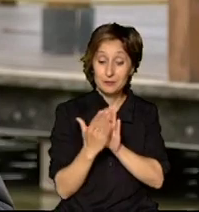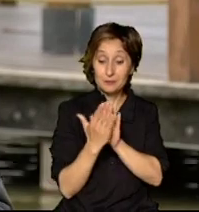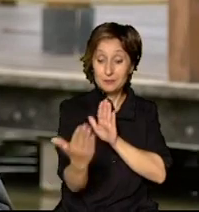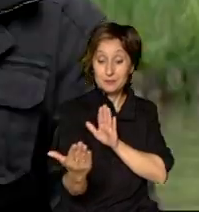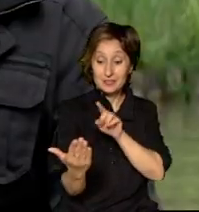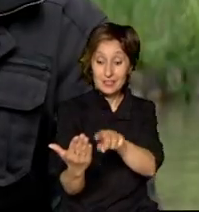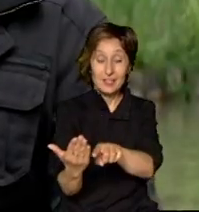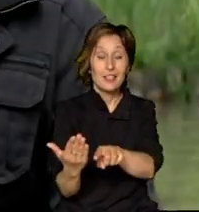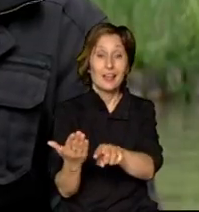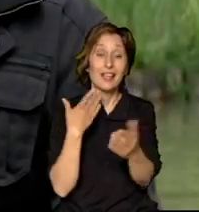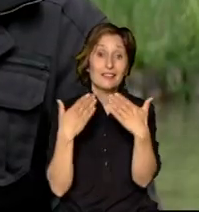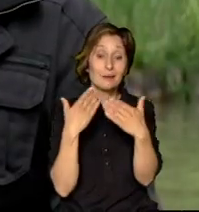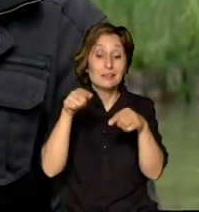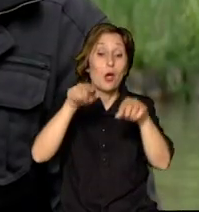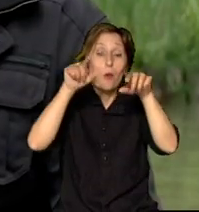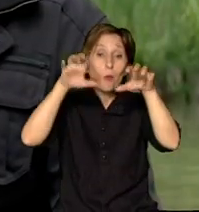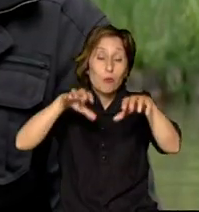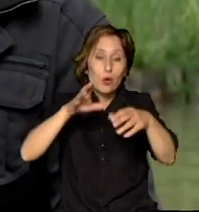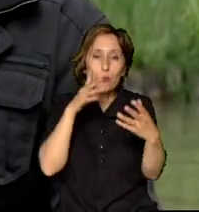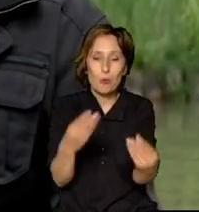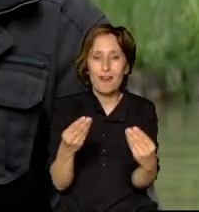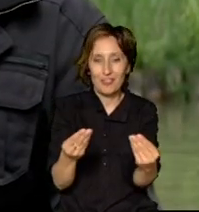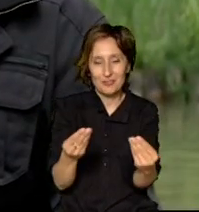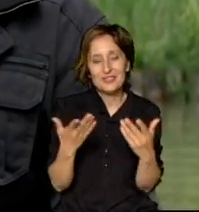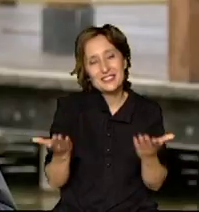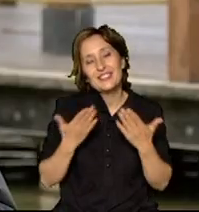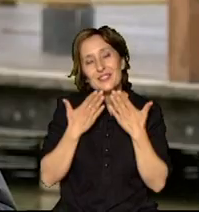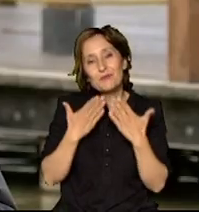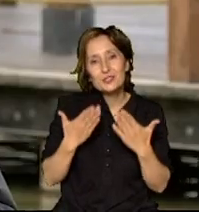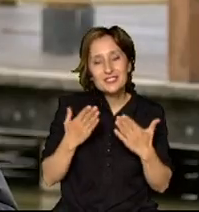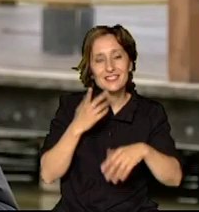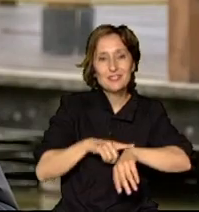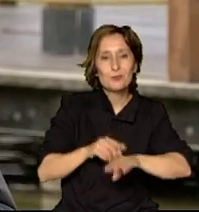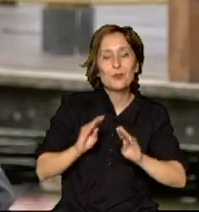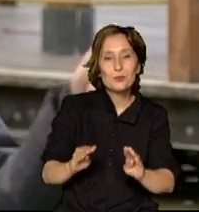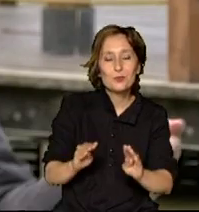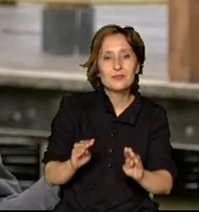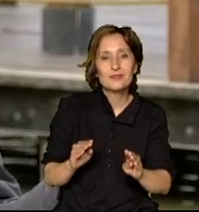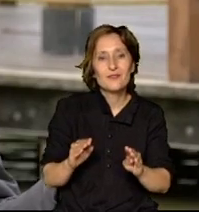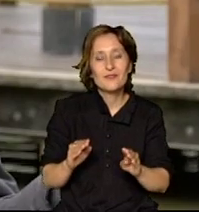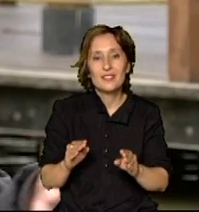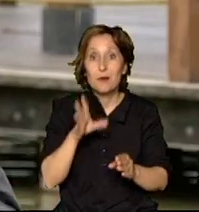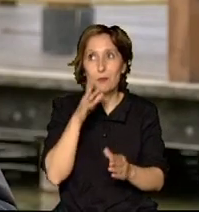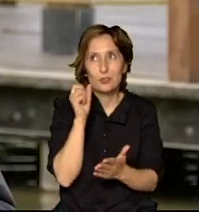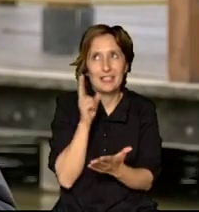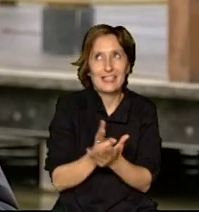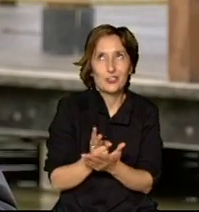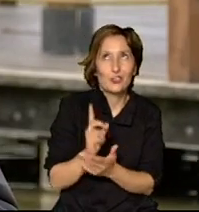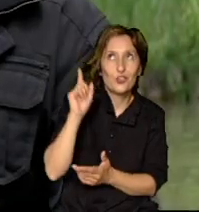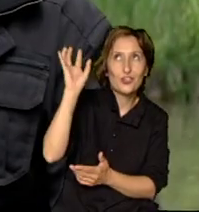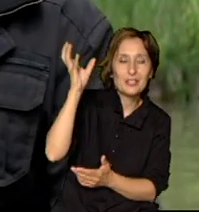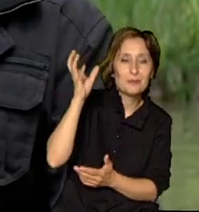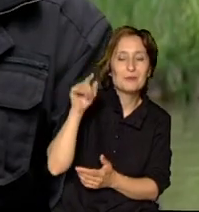por la entrevista y en la entrevista. Pello, muchísimas gracias por tu tiempo, por haber querido retar al tiempo también